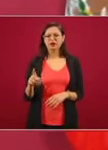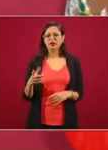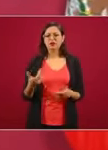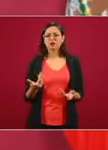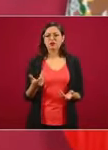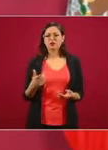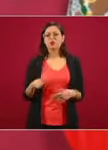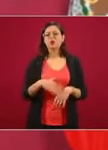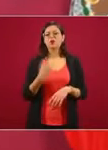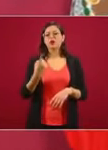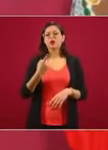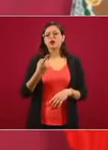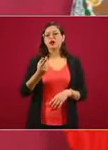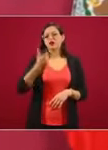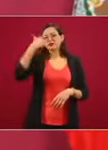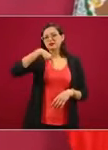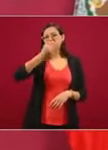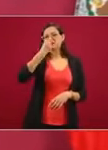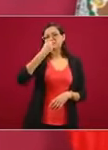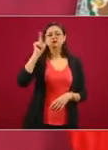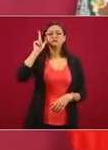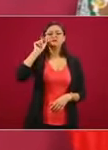cena es mañana.